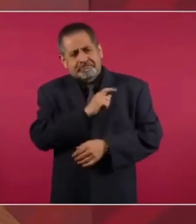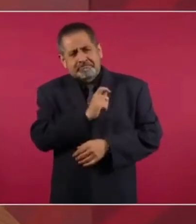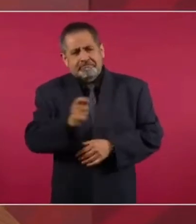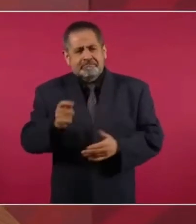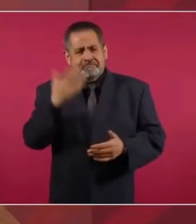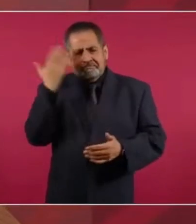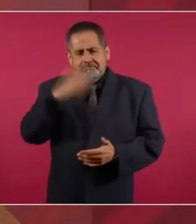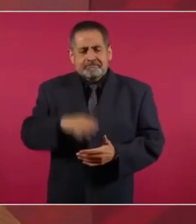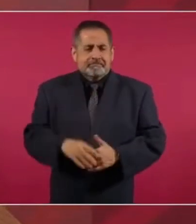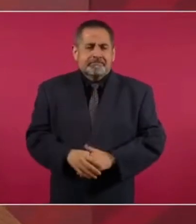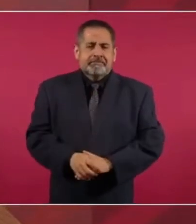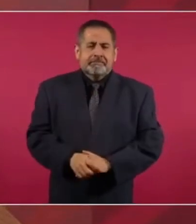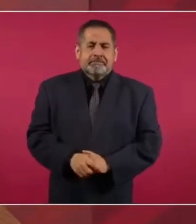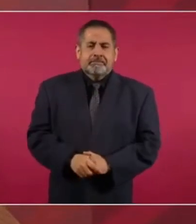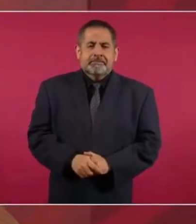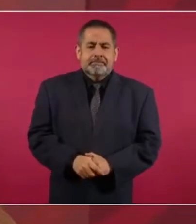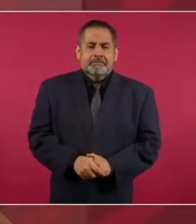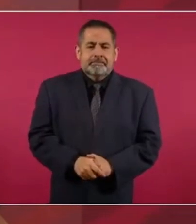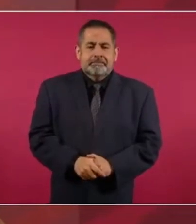para saber.